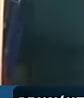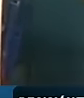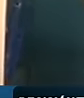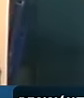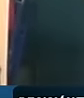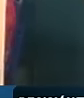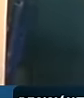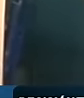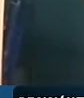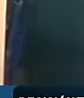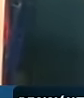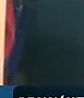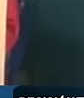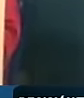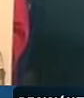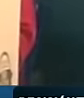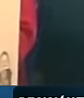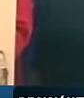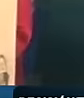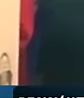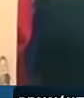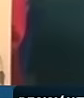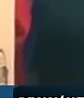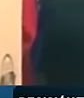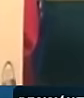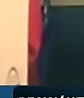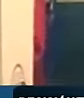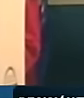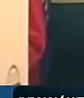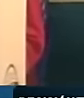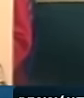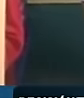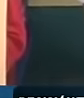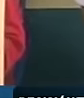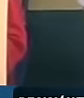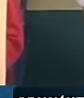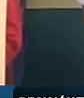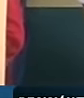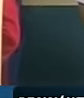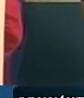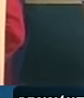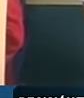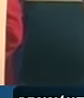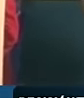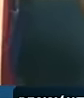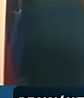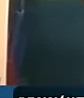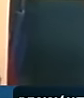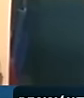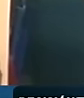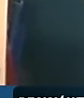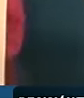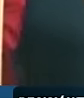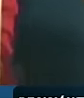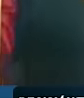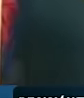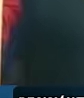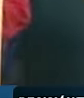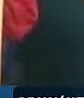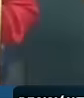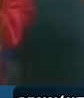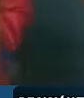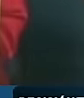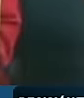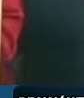electores ella De hecho hace pocos minutos cuando hizo su llegada hasta la junta número 481 de mujeres